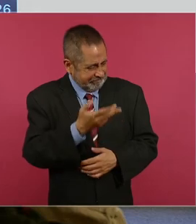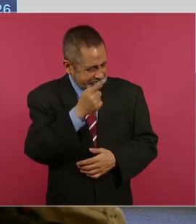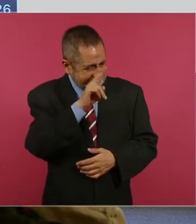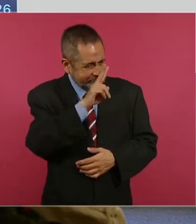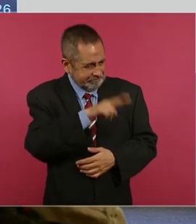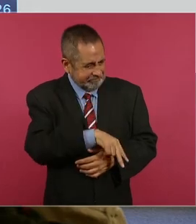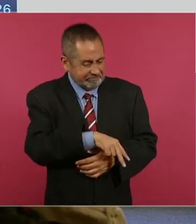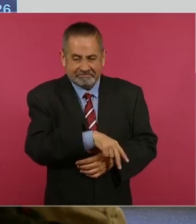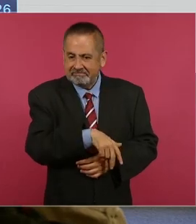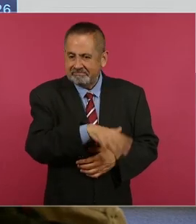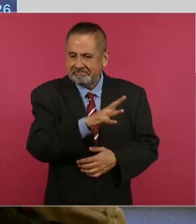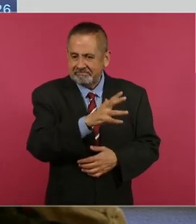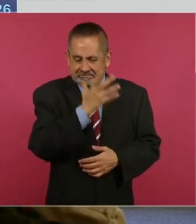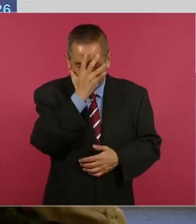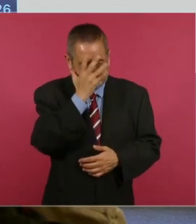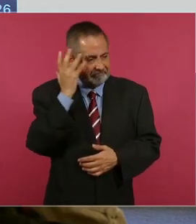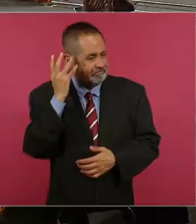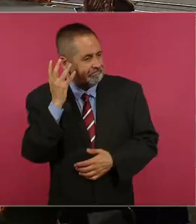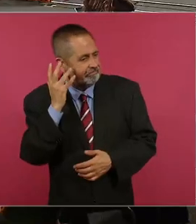las máscaras.